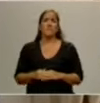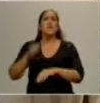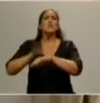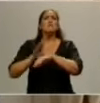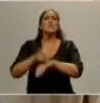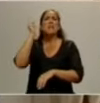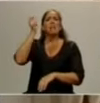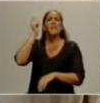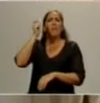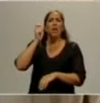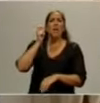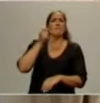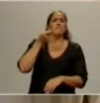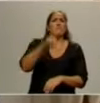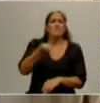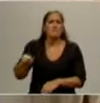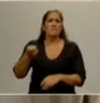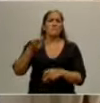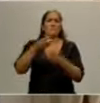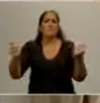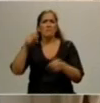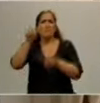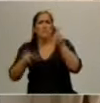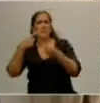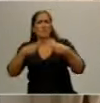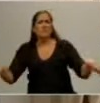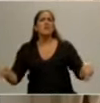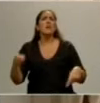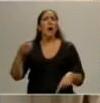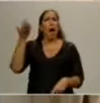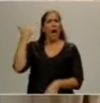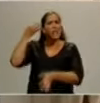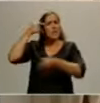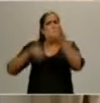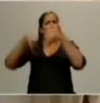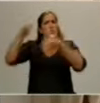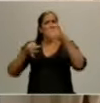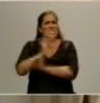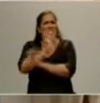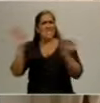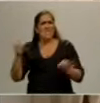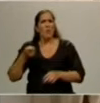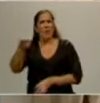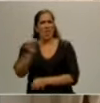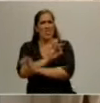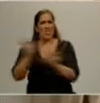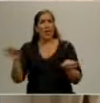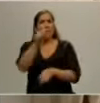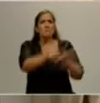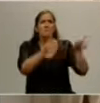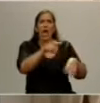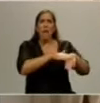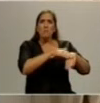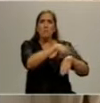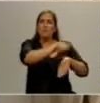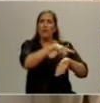los responsables del terrorismo de Estado, no habían sido ni juzgados ni condenados y estaban en libertad. El